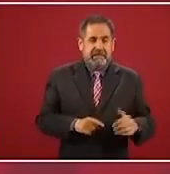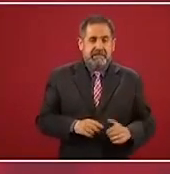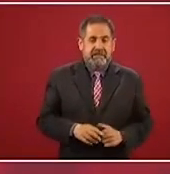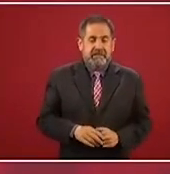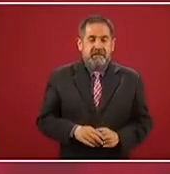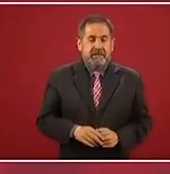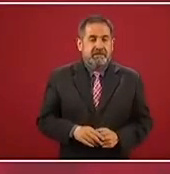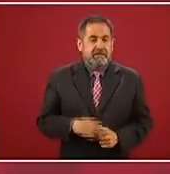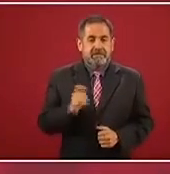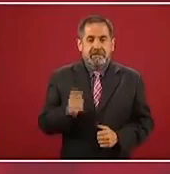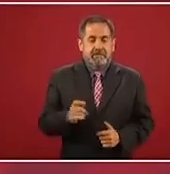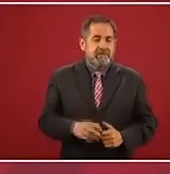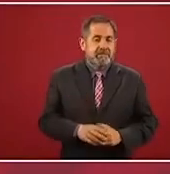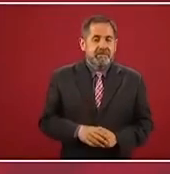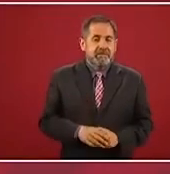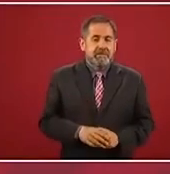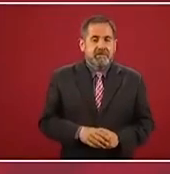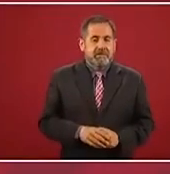que